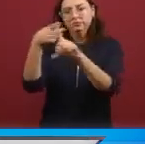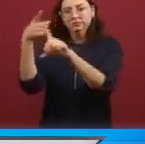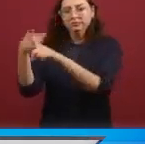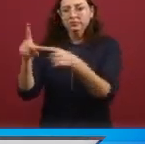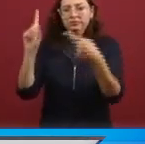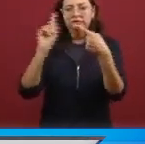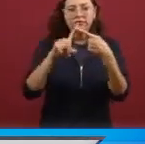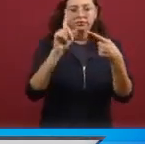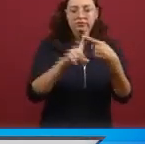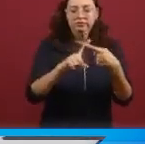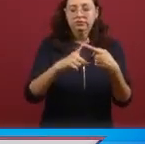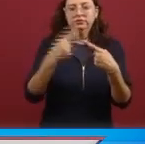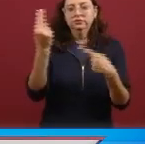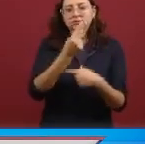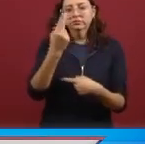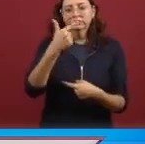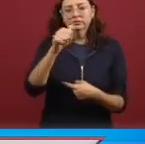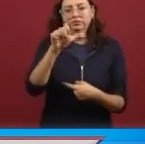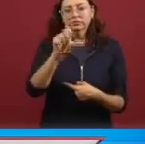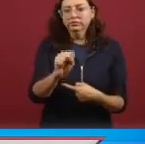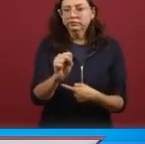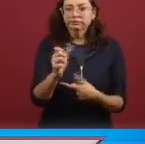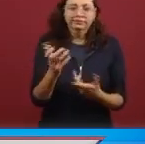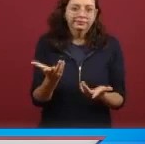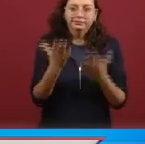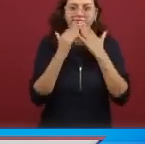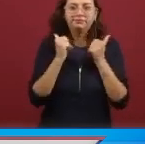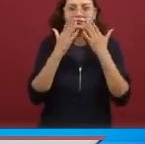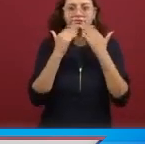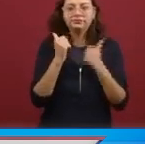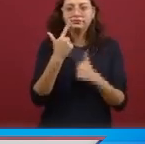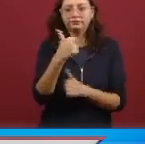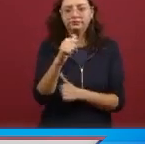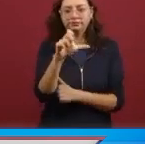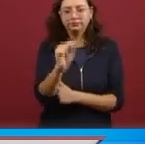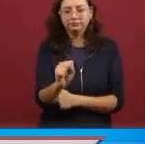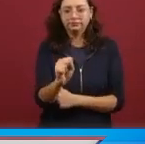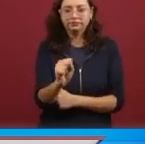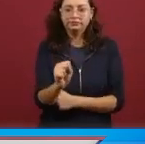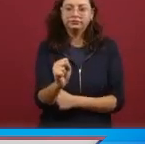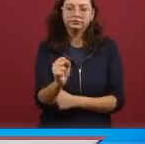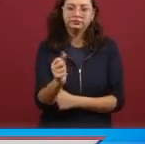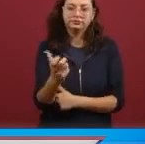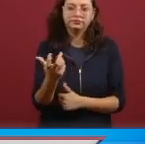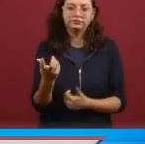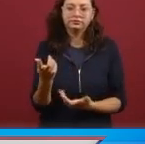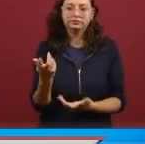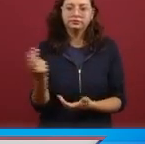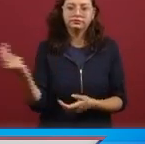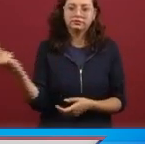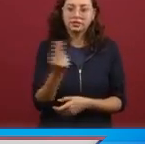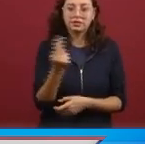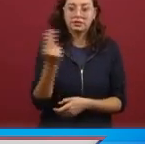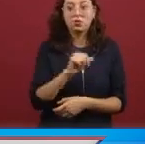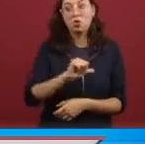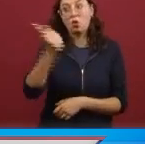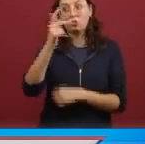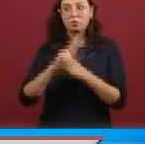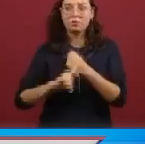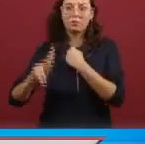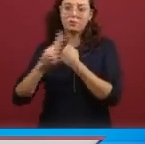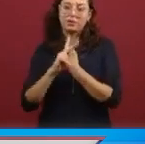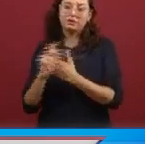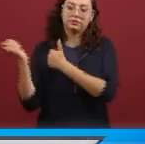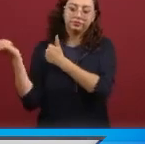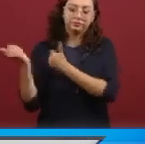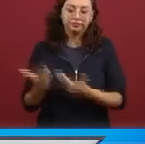y lo invertido en ella para lograr su operación, por lo que se presentó una denuncia por los manejos corruptos en relación a esta planta. Se espera la